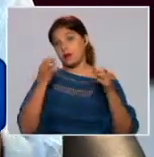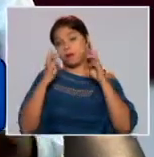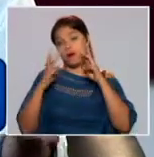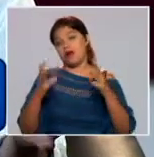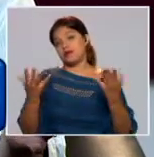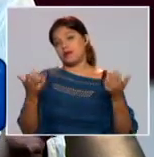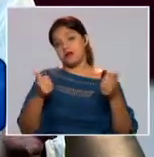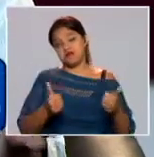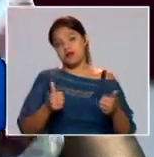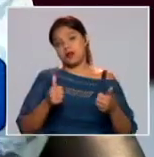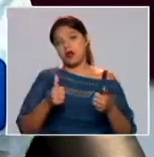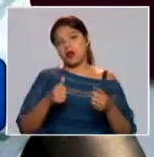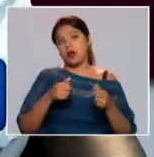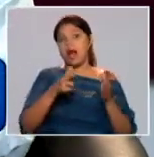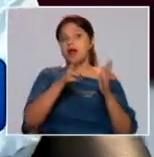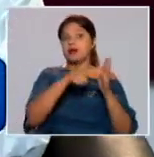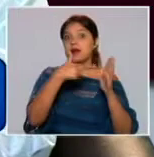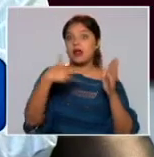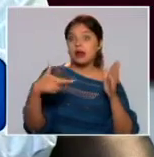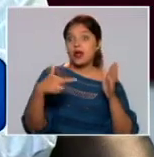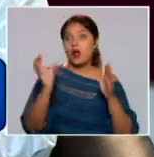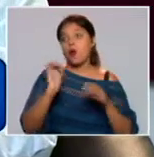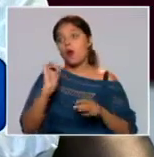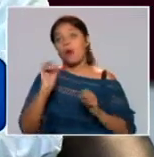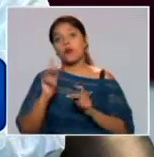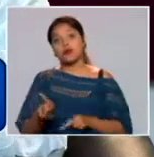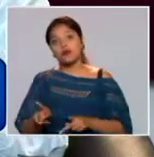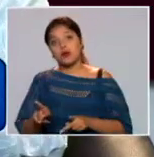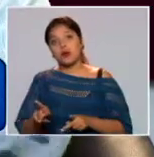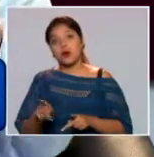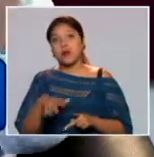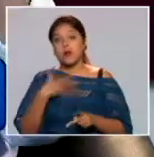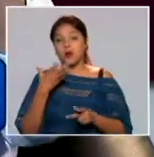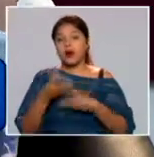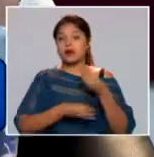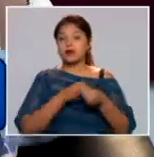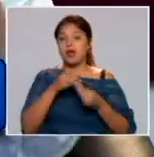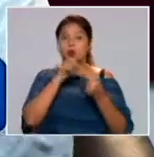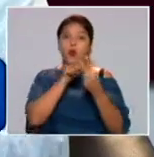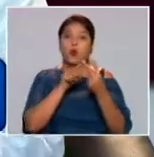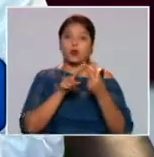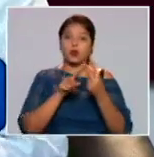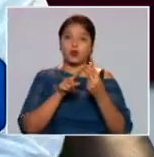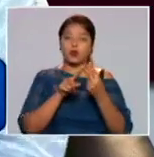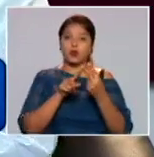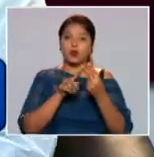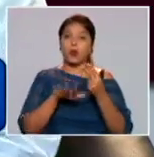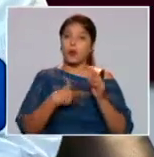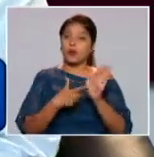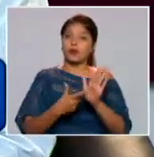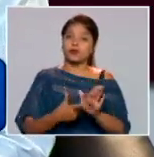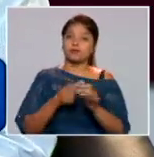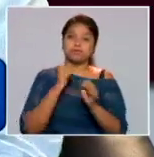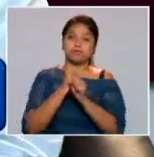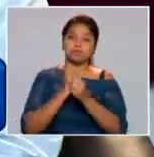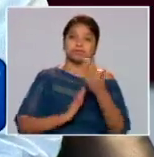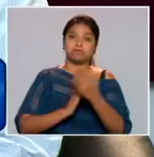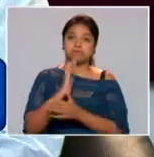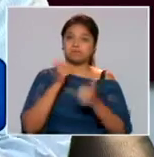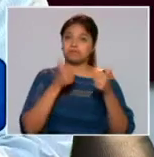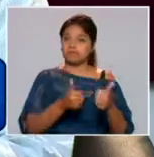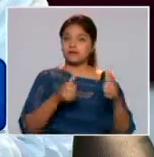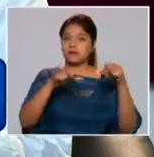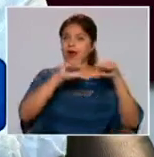ellos por un lado un recreo y por otro lado la posibilidad de dinamizar los dos hemisferios ponerlos a funcionar como debe